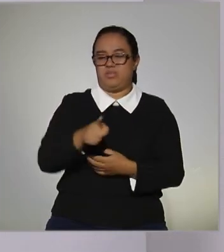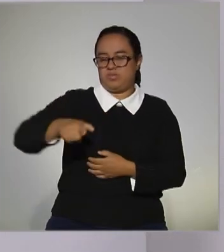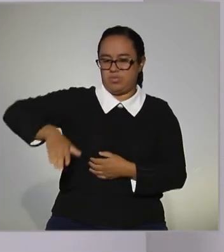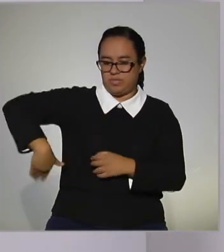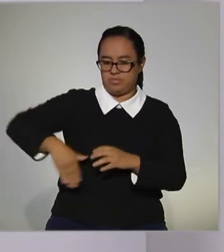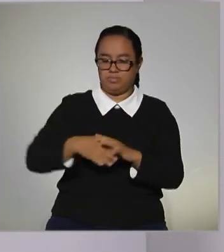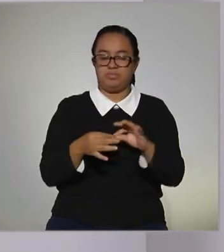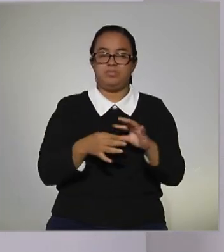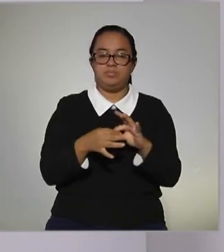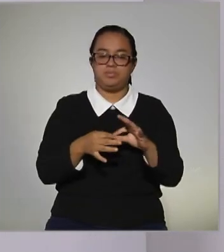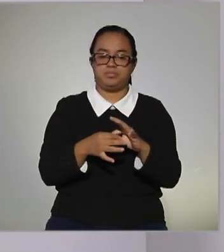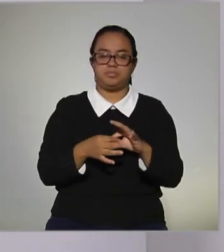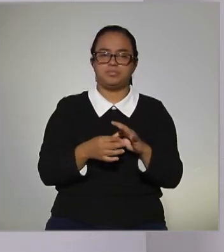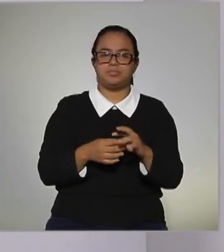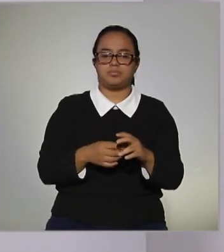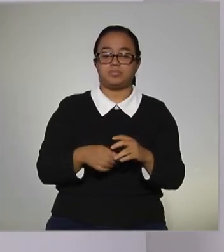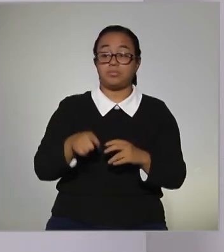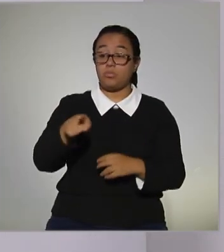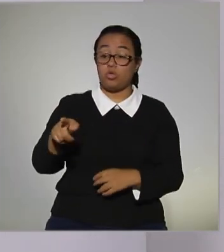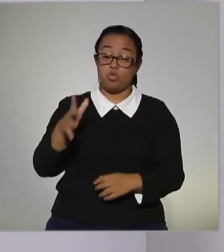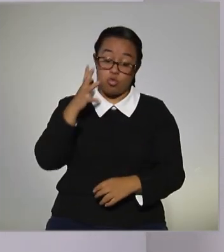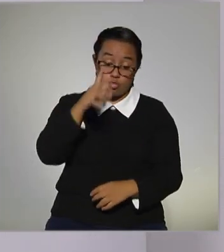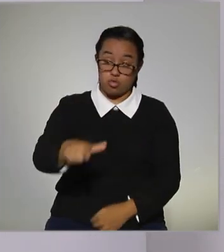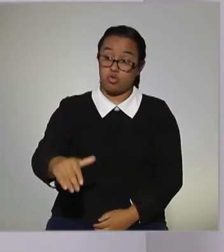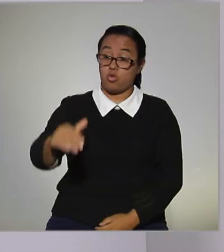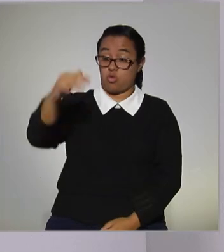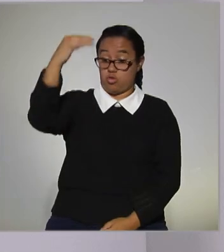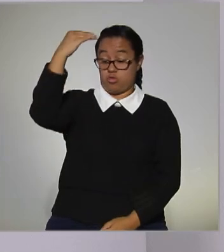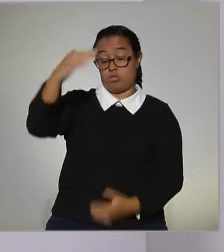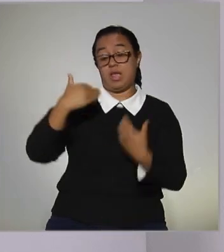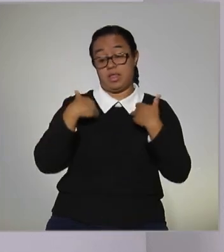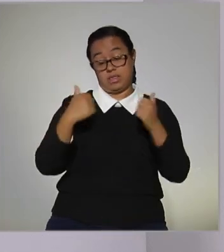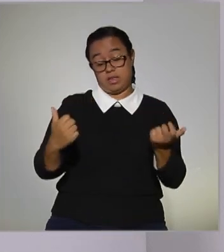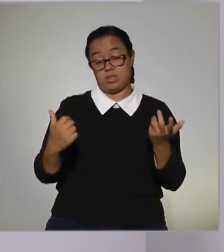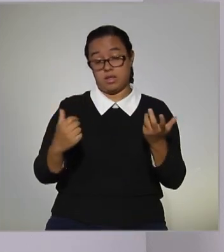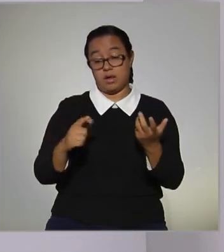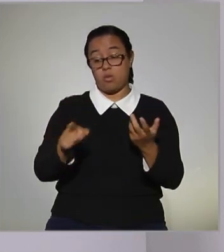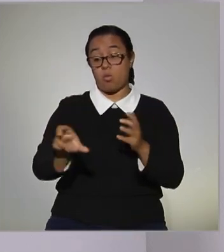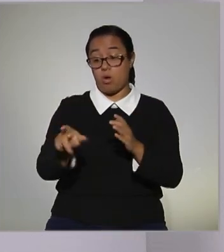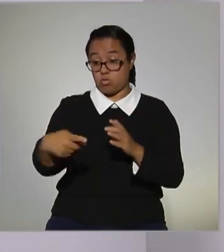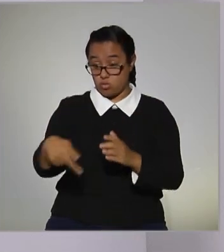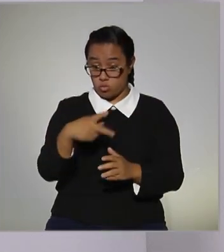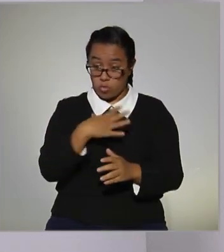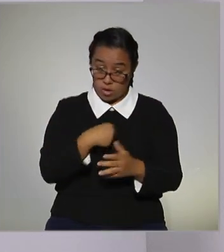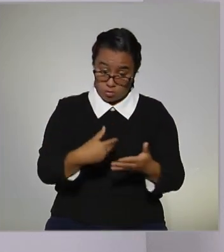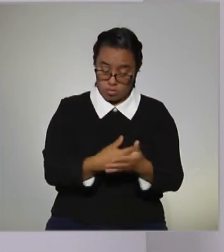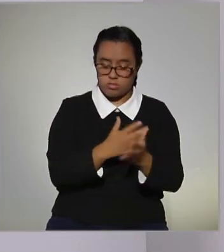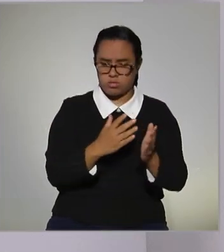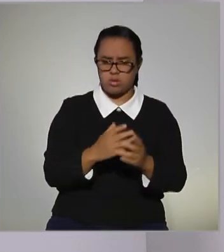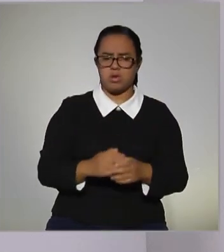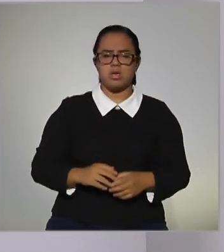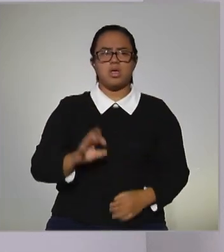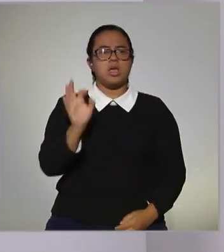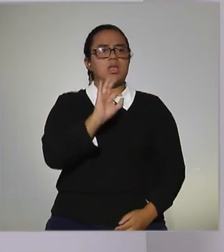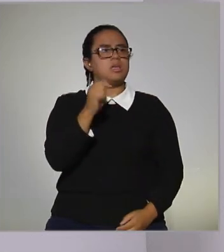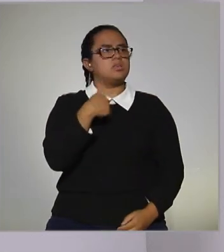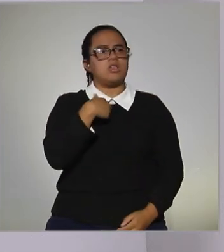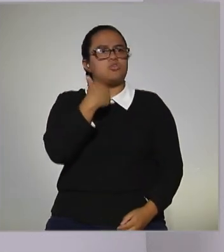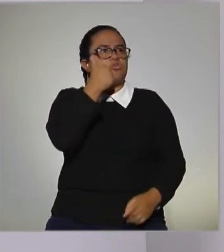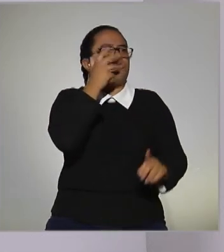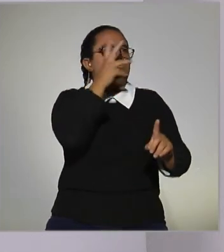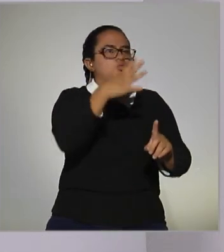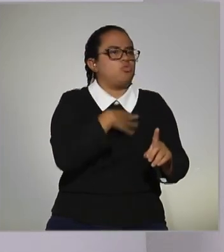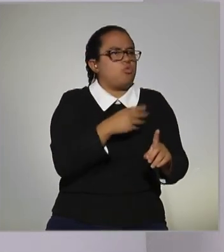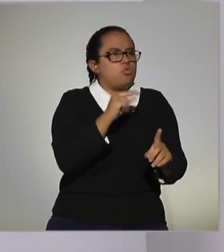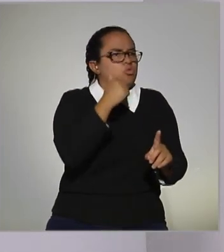ratito, ¿no? Lo entenderás cuando seas grande, cuando seas papá. ¿Y qué pasa cuando, lo mencionaba en el ejemplo, ¿no? Si yo no quiero ser papá, entonces nunca lo voy a entender.